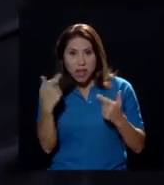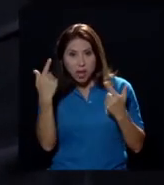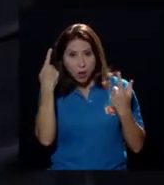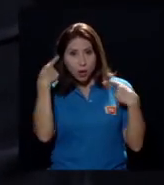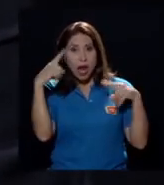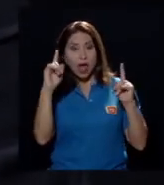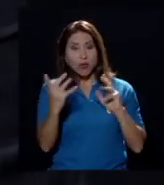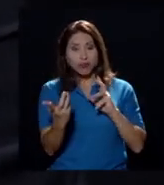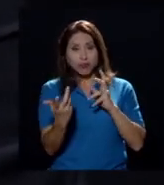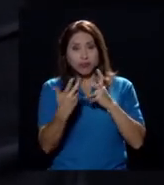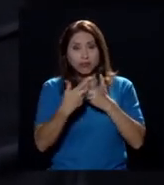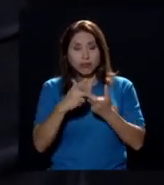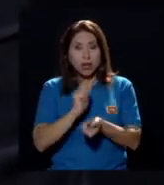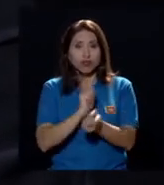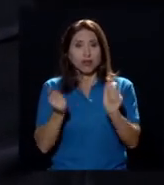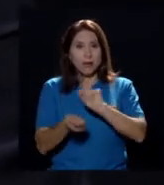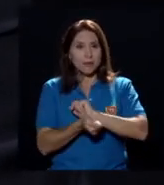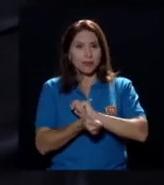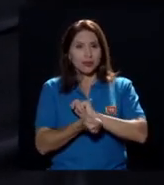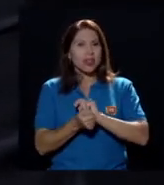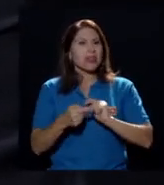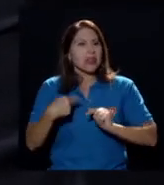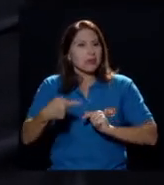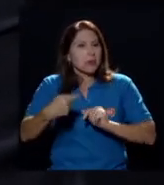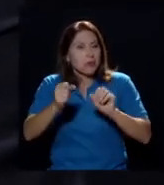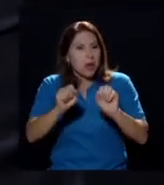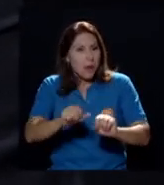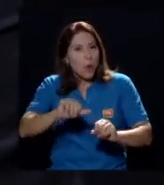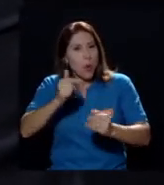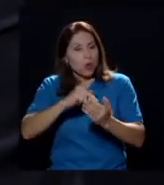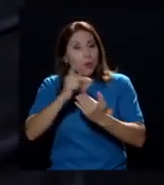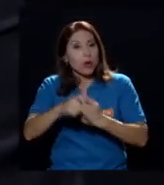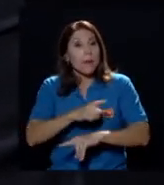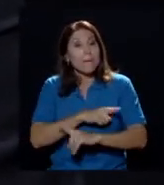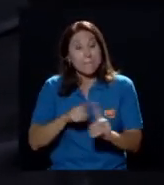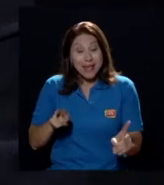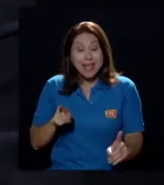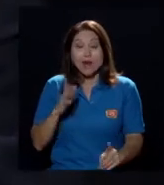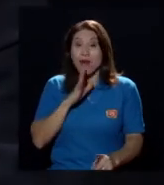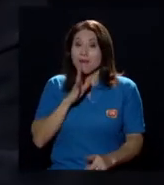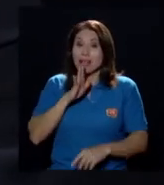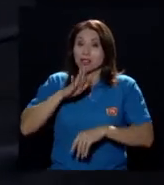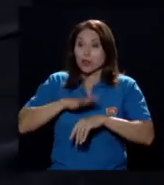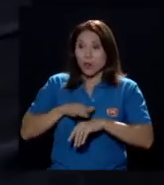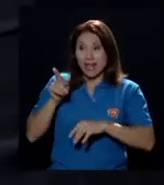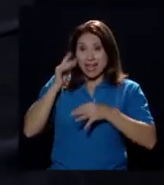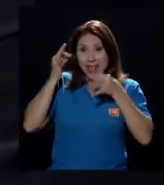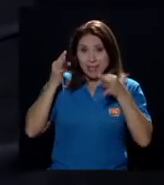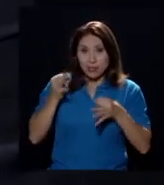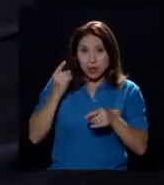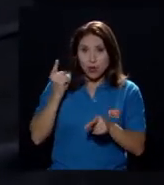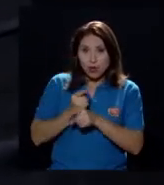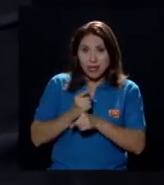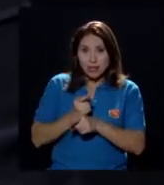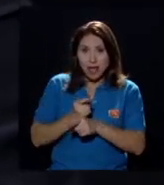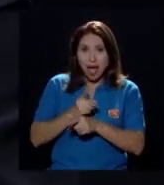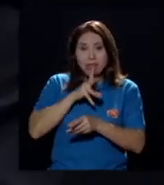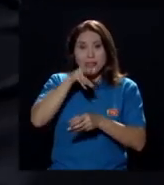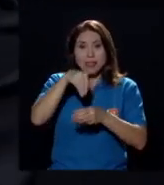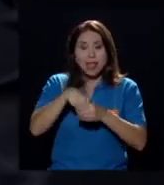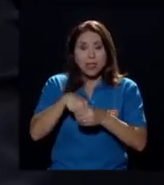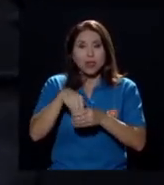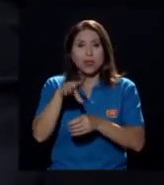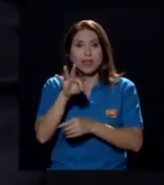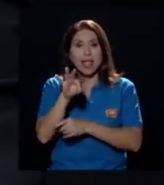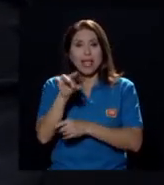eso podría ser objeto de otro programa, pero que la decisión fue la correcta dentro del marco del tratado es importante. Y lo